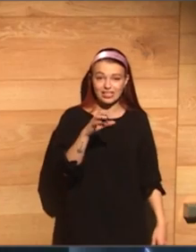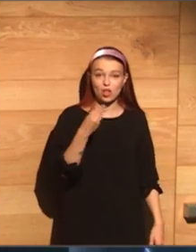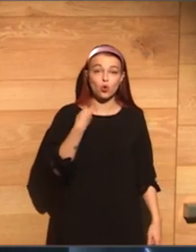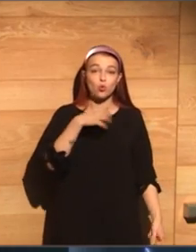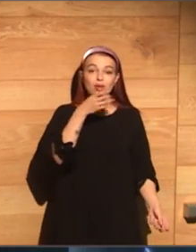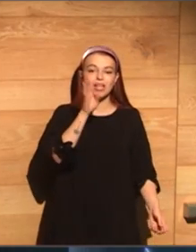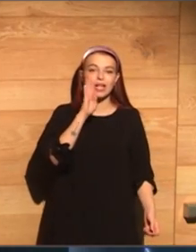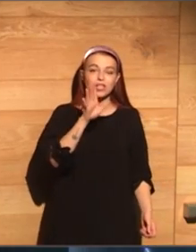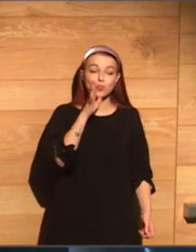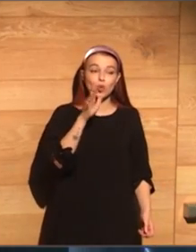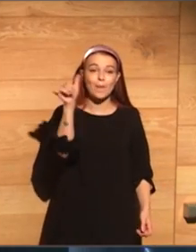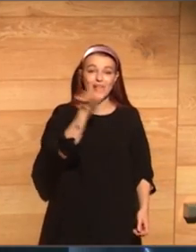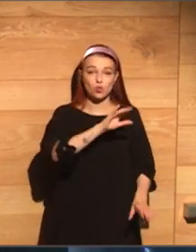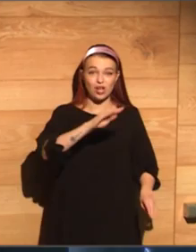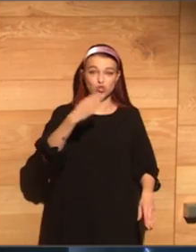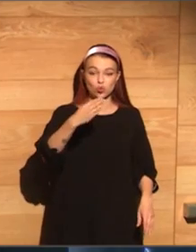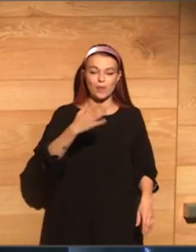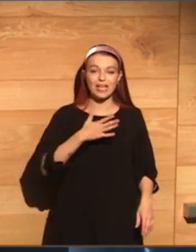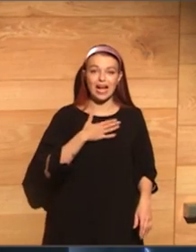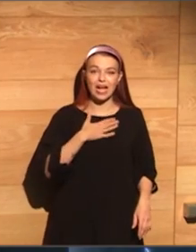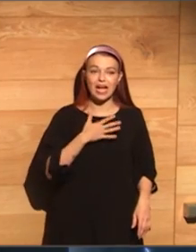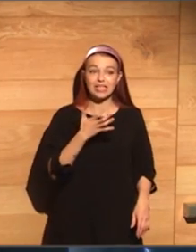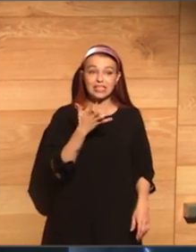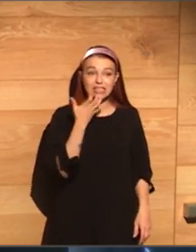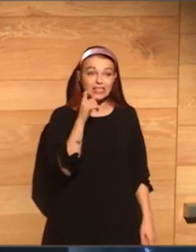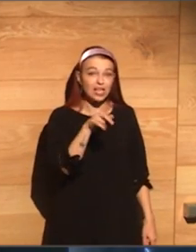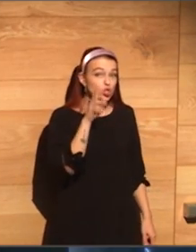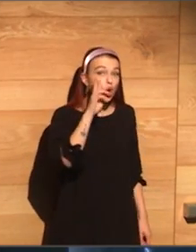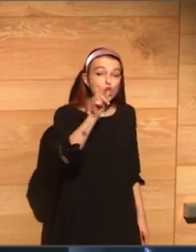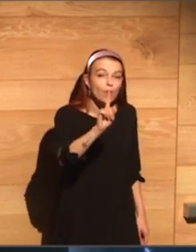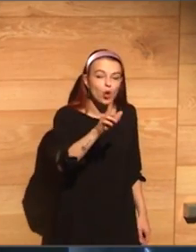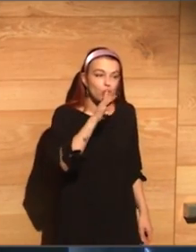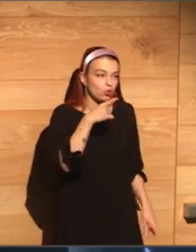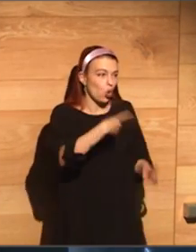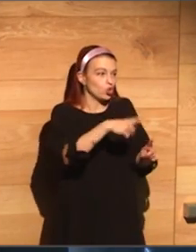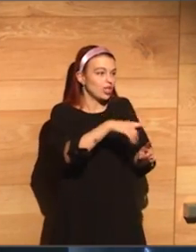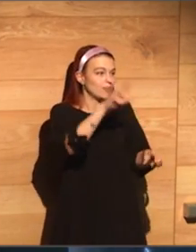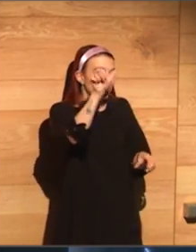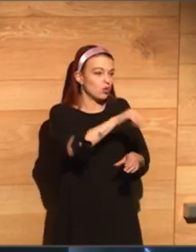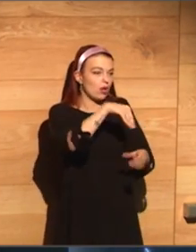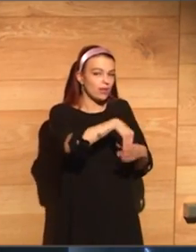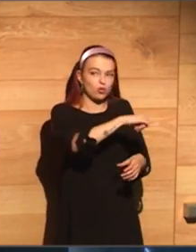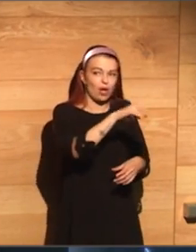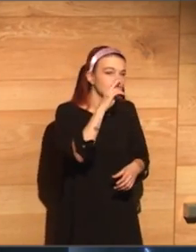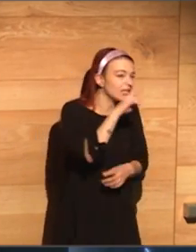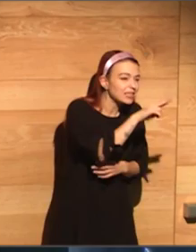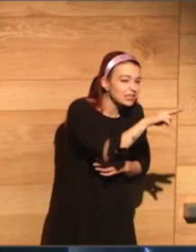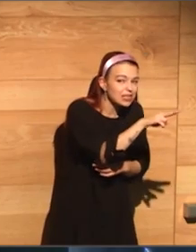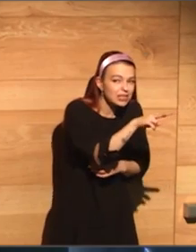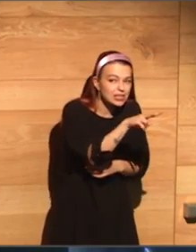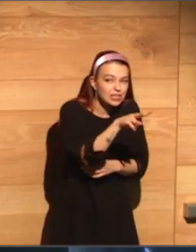Berlanga además tienen esa cosa de que si no estás mirando eso, sí, no, no ocurren ves. Tantas cosas sí. En la película. Hay tanto diálogo, hay